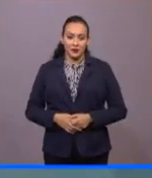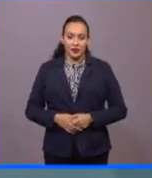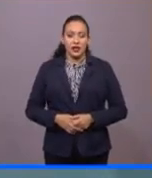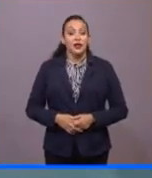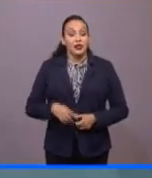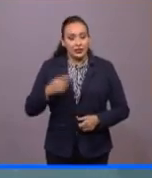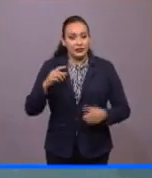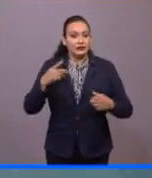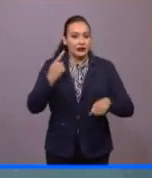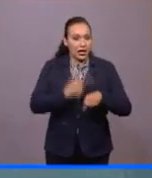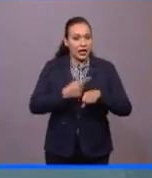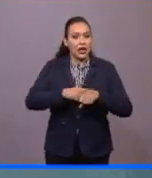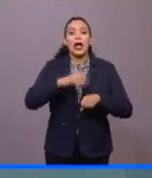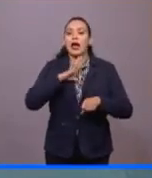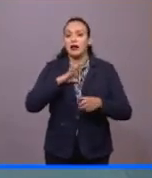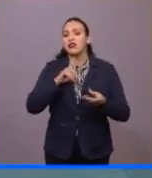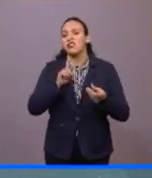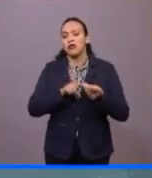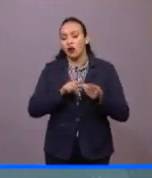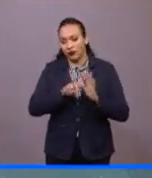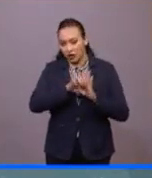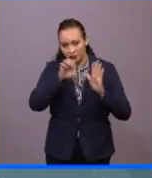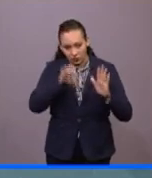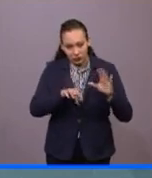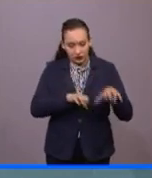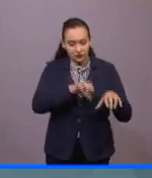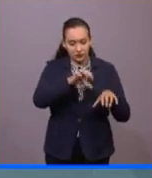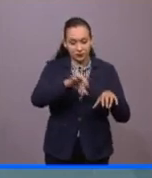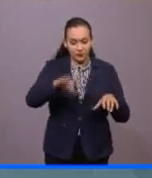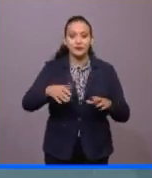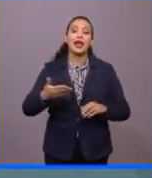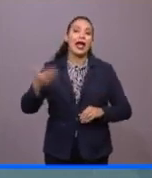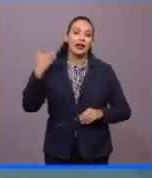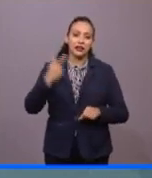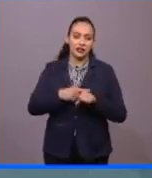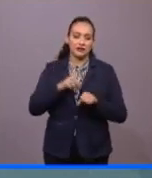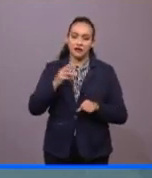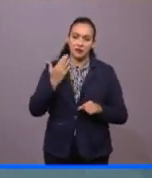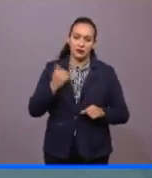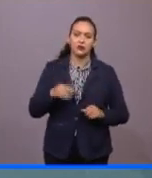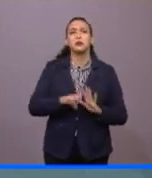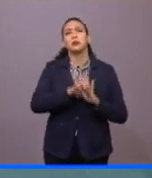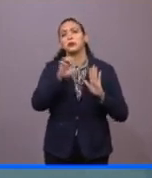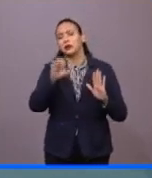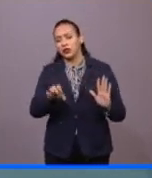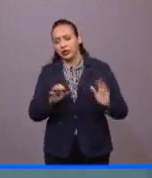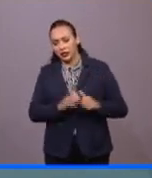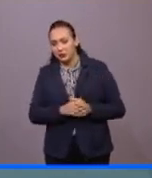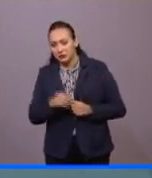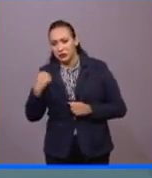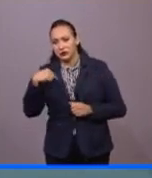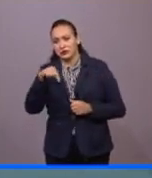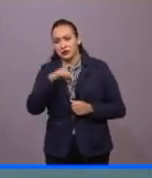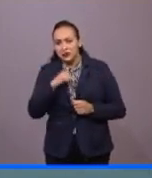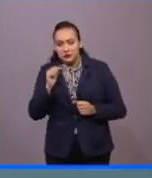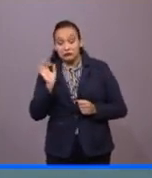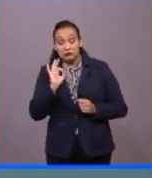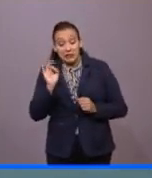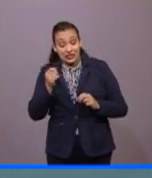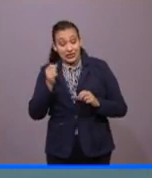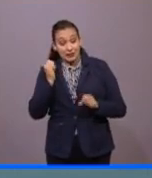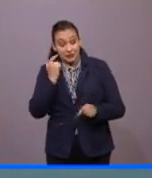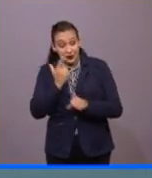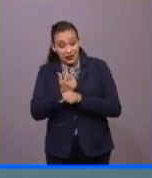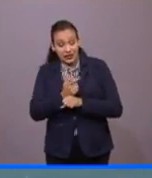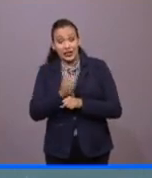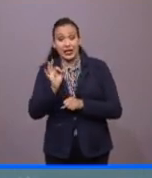Estas enfermedades se presentan en lugares en donde antes no ocurrían. Por ejemplo, estamos esperando el primer brote